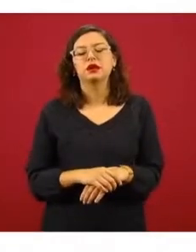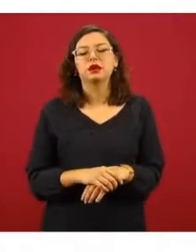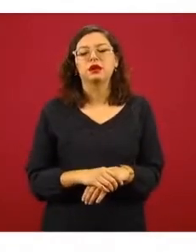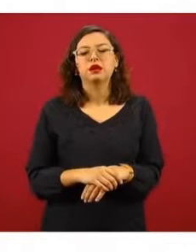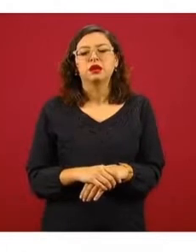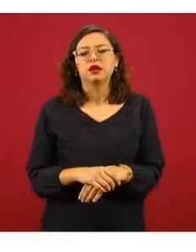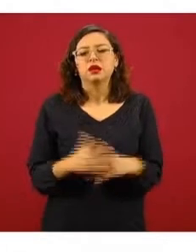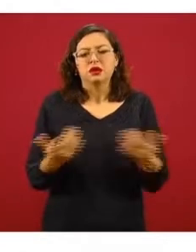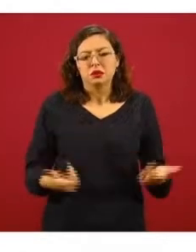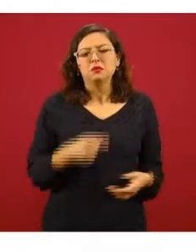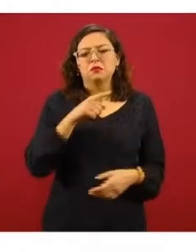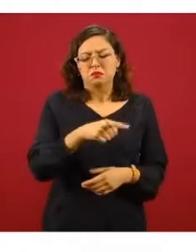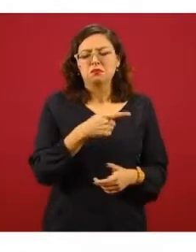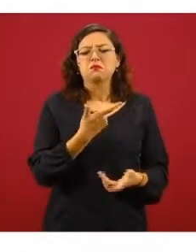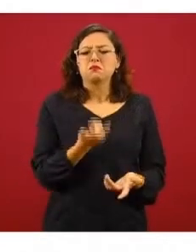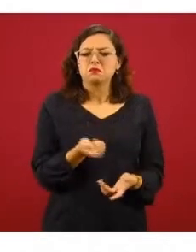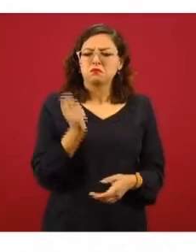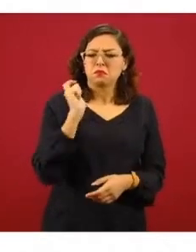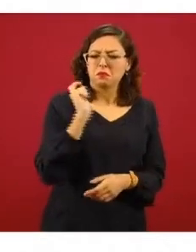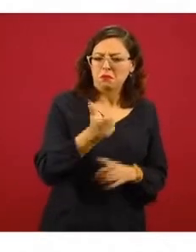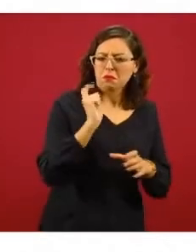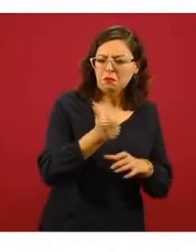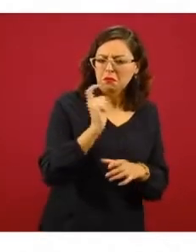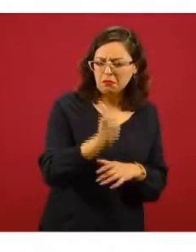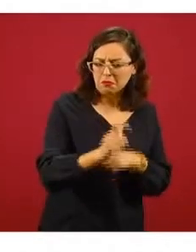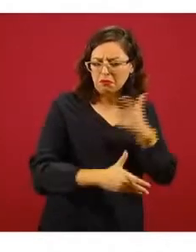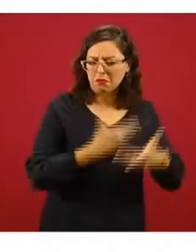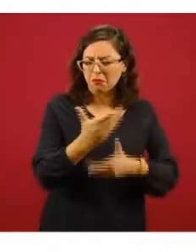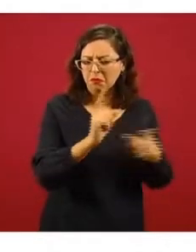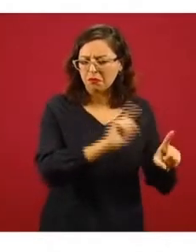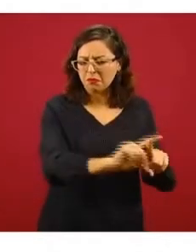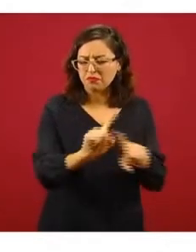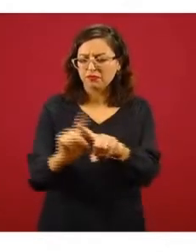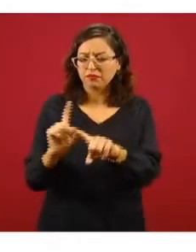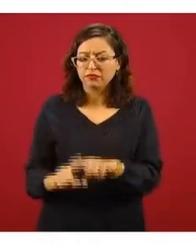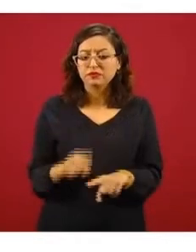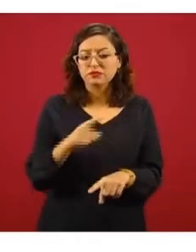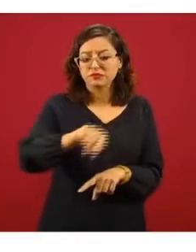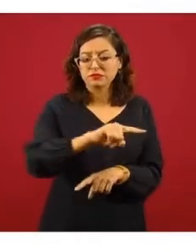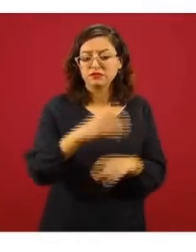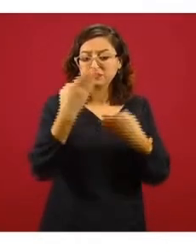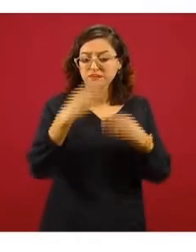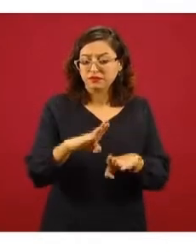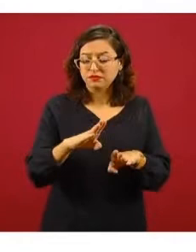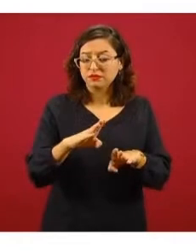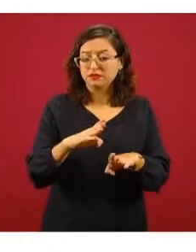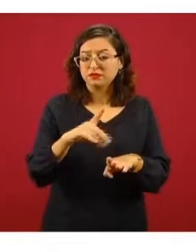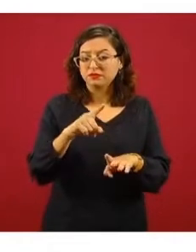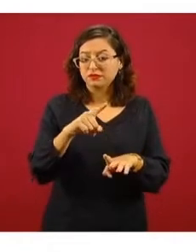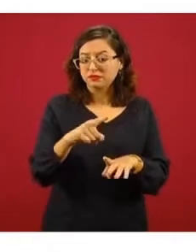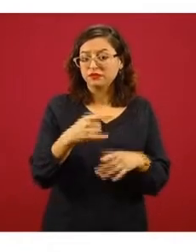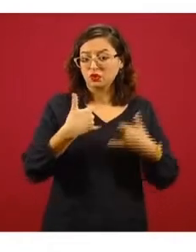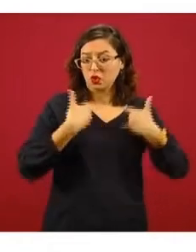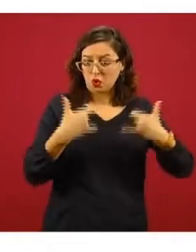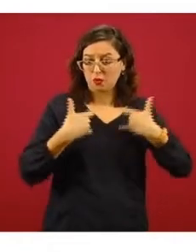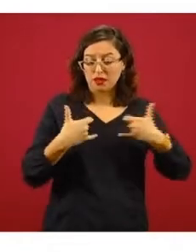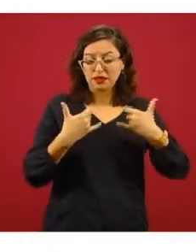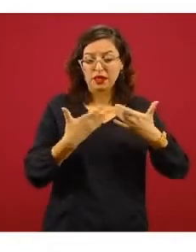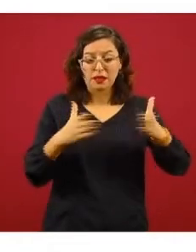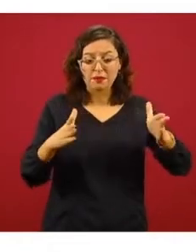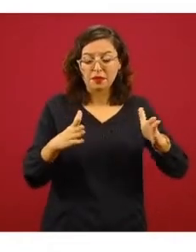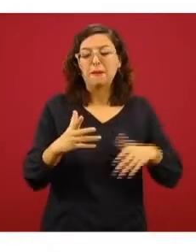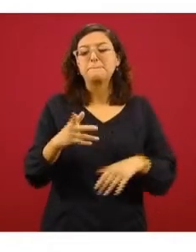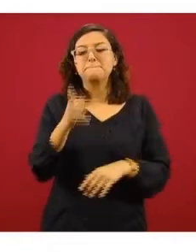servicios. Y aun cuando la beca, cuando la cuenta es aperturada directamente por los jóvenes, los